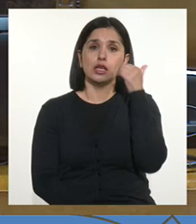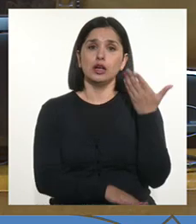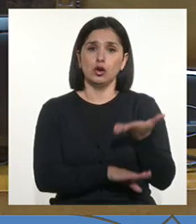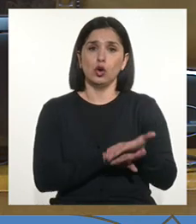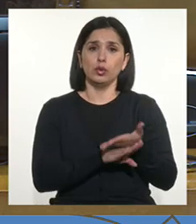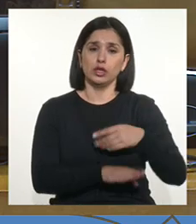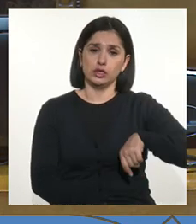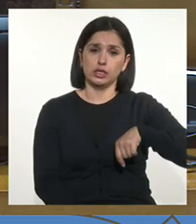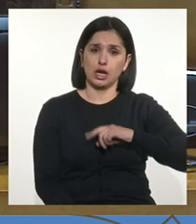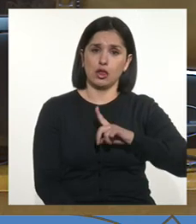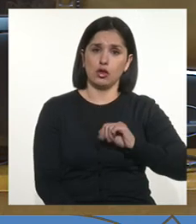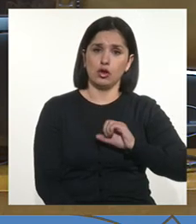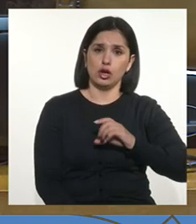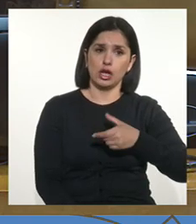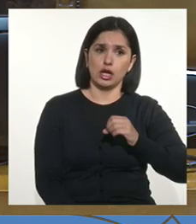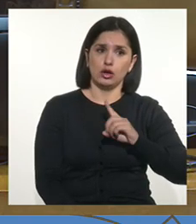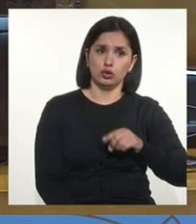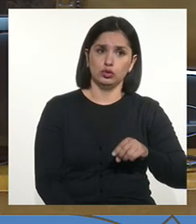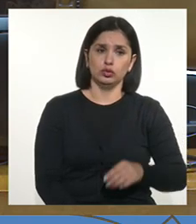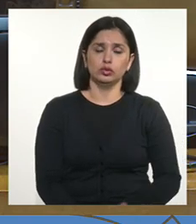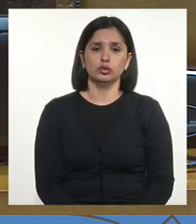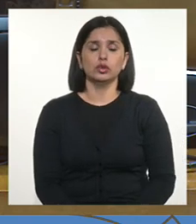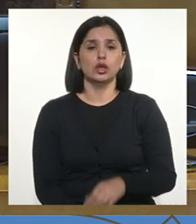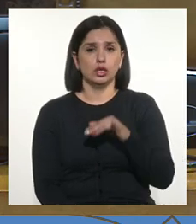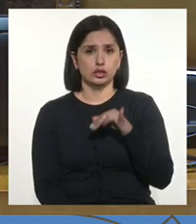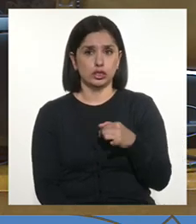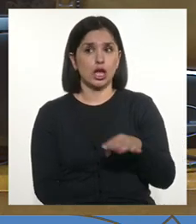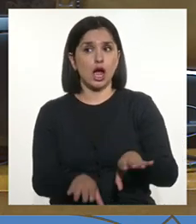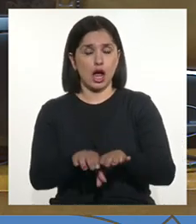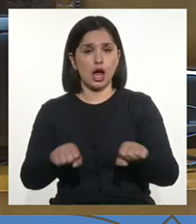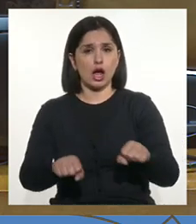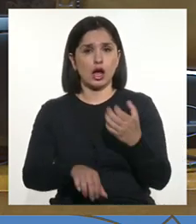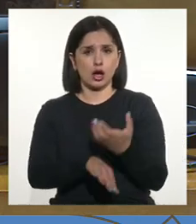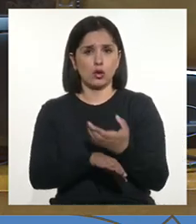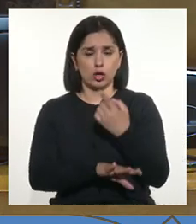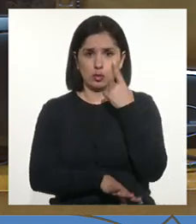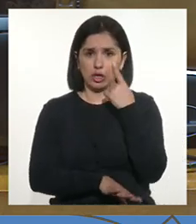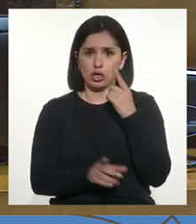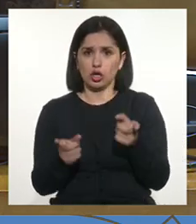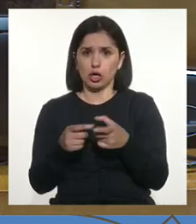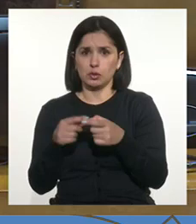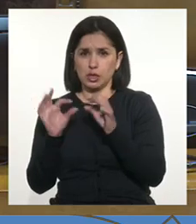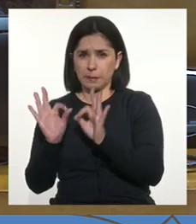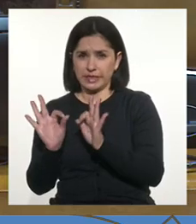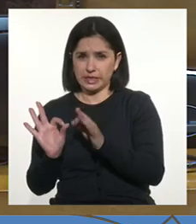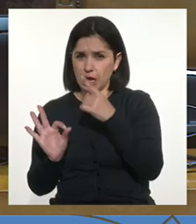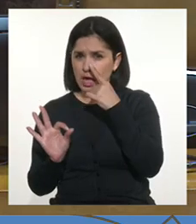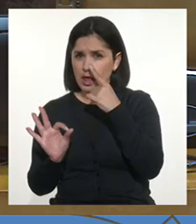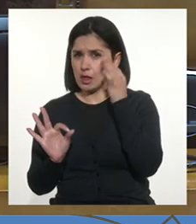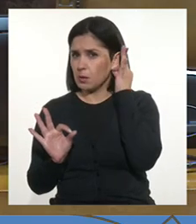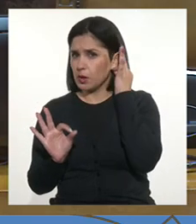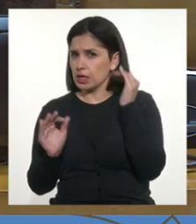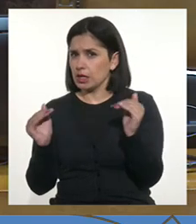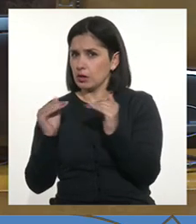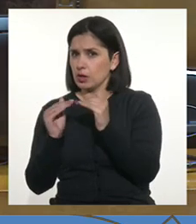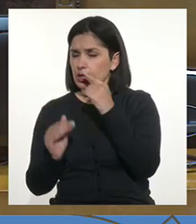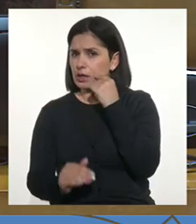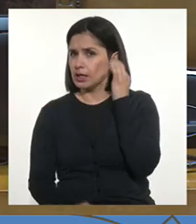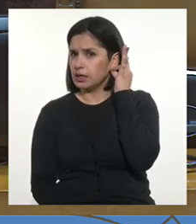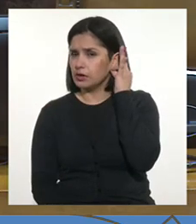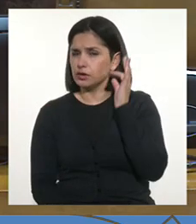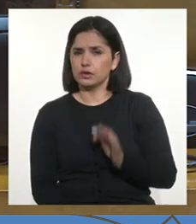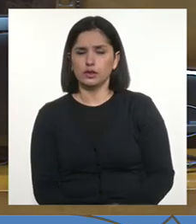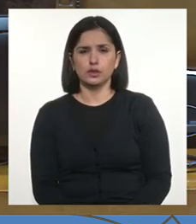es una emoción parlamentaria tenía acuerdo para que lo conozca la comisión especializada que efectivamente entiendo